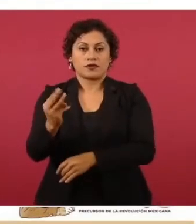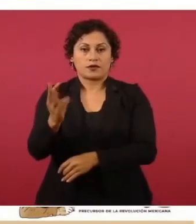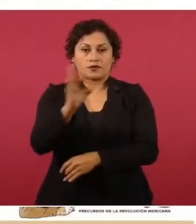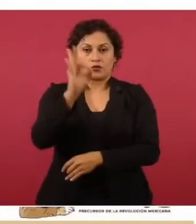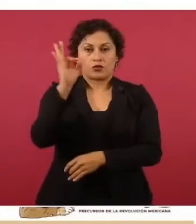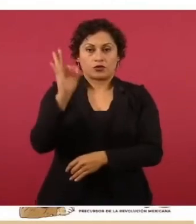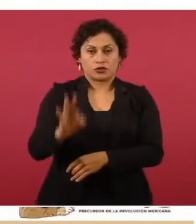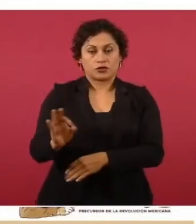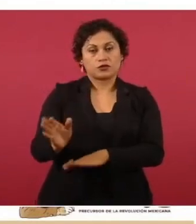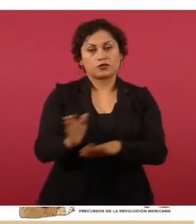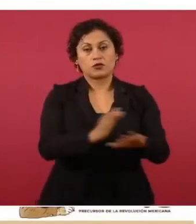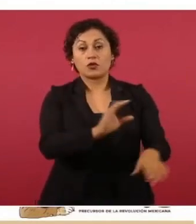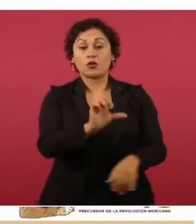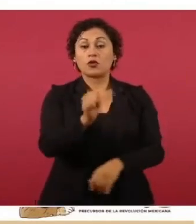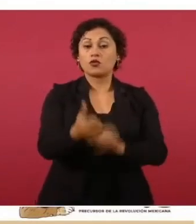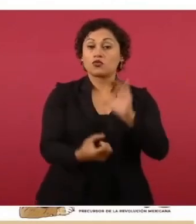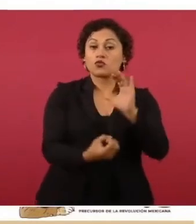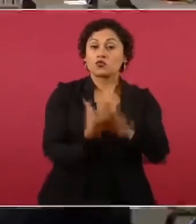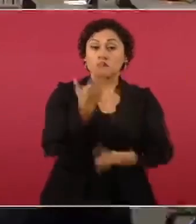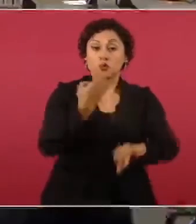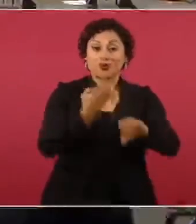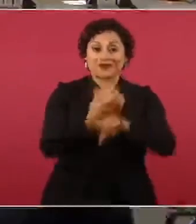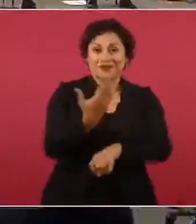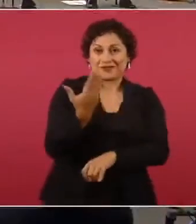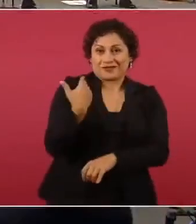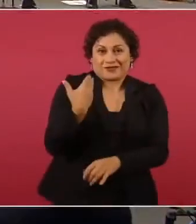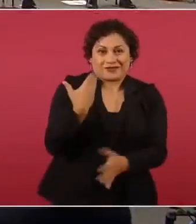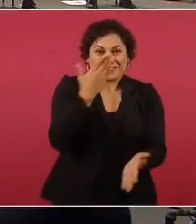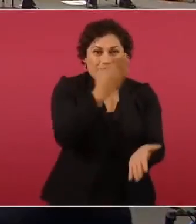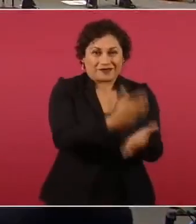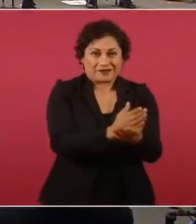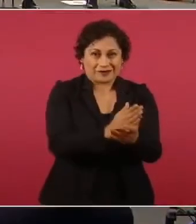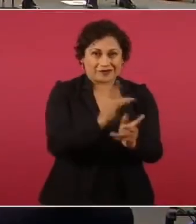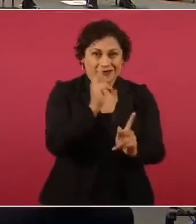los estados que acabamos de visitar, donde estuvimos ahora